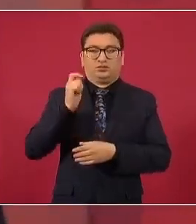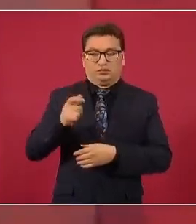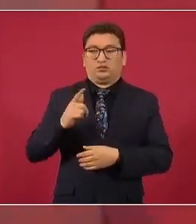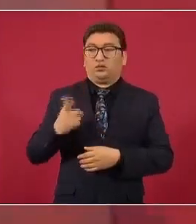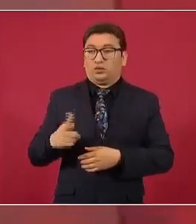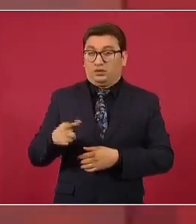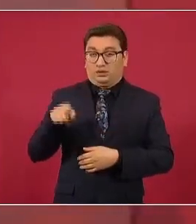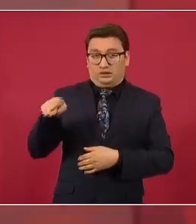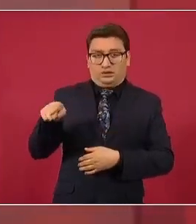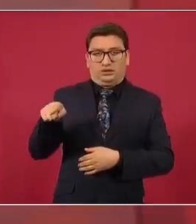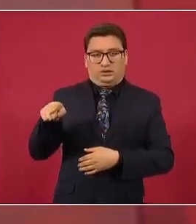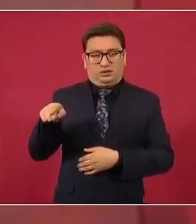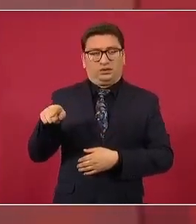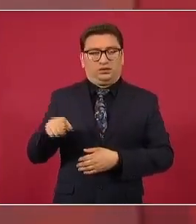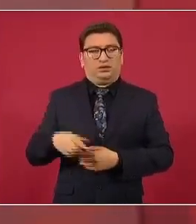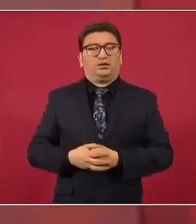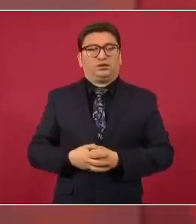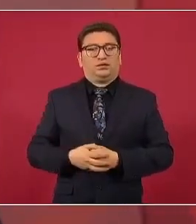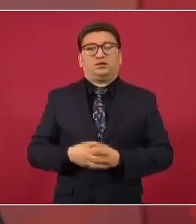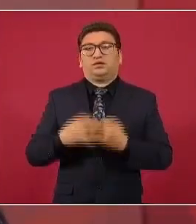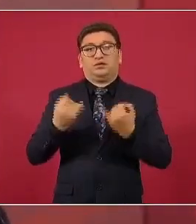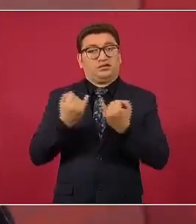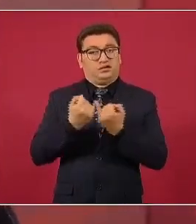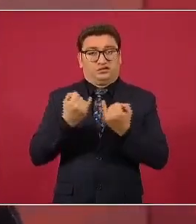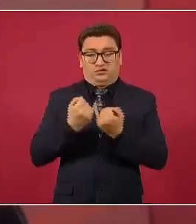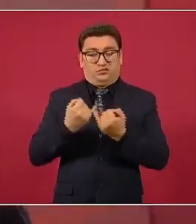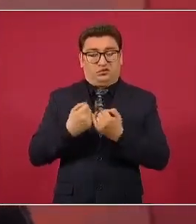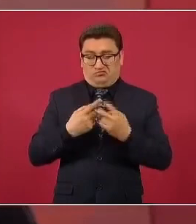Guanajuato, en un recuento